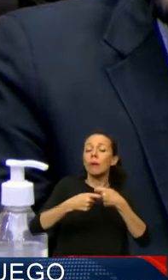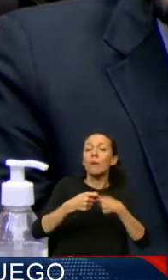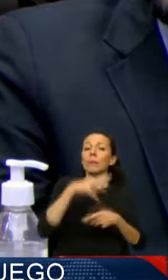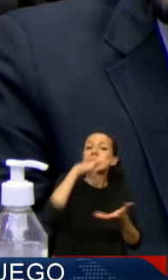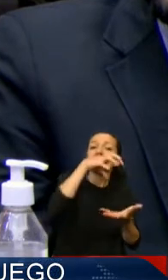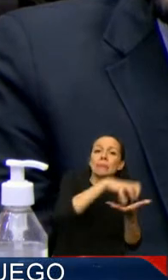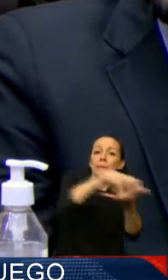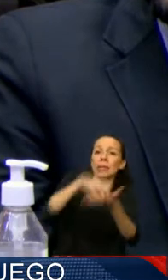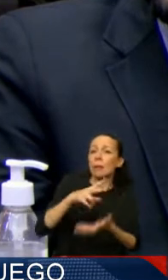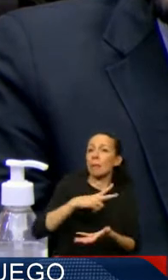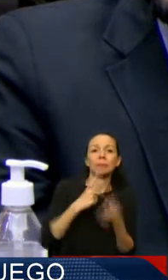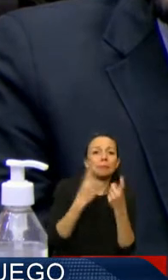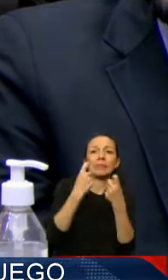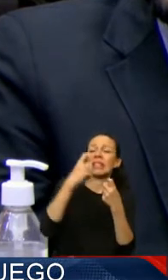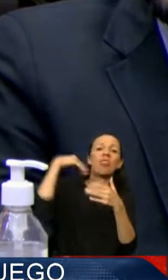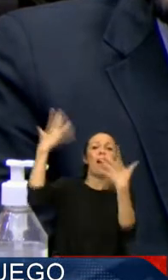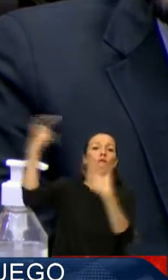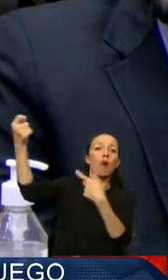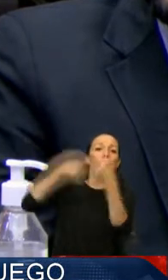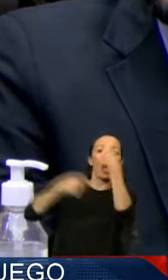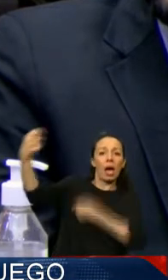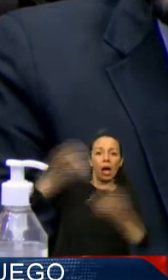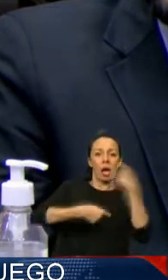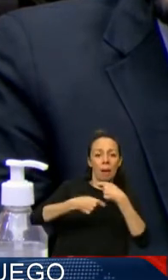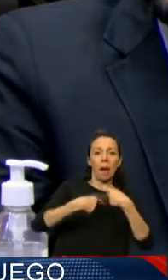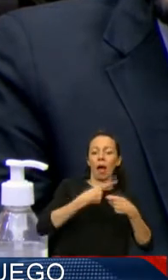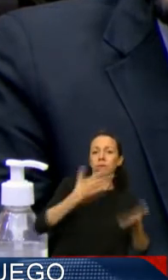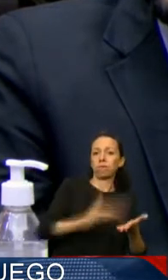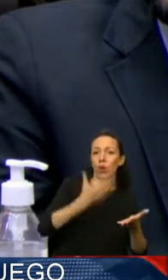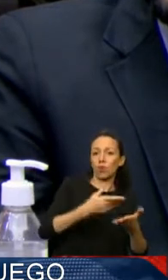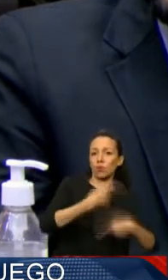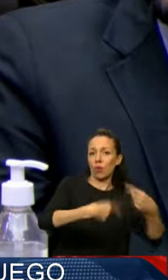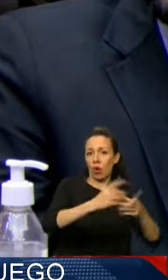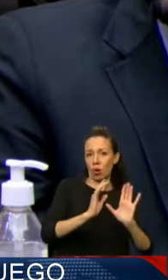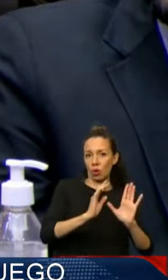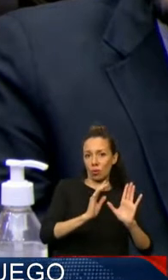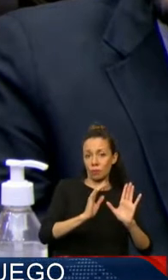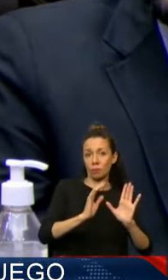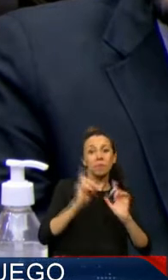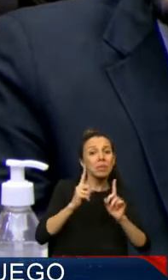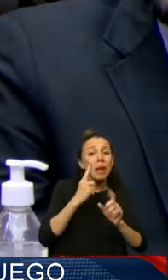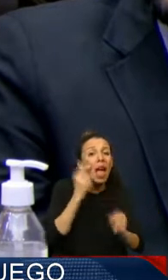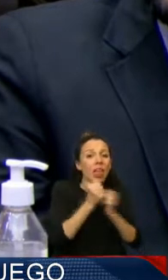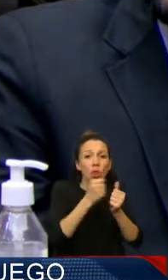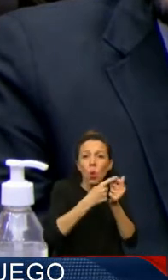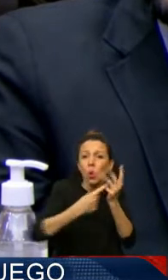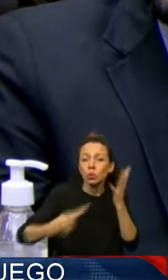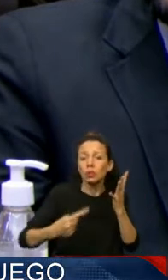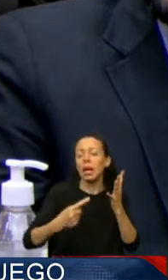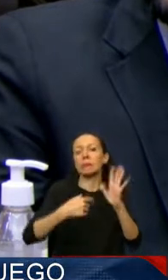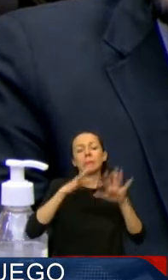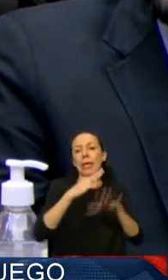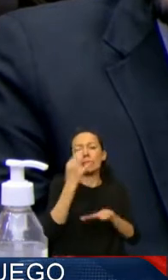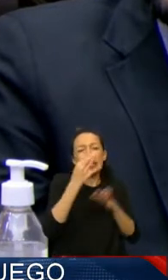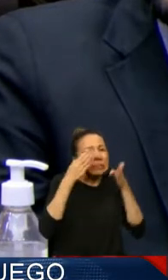necesita. Todas estas industrias, pero especialmente las industrias